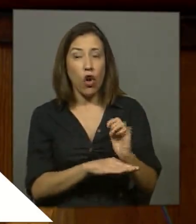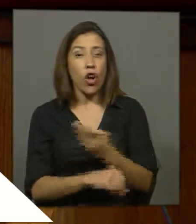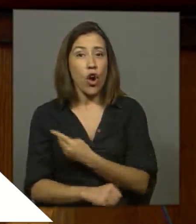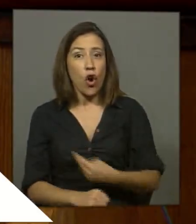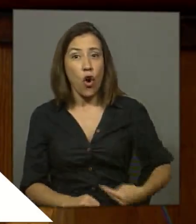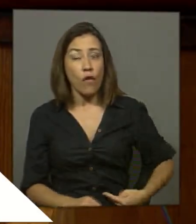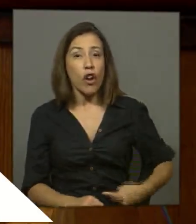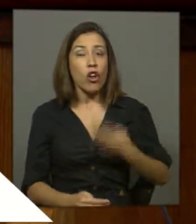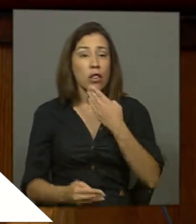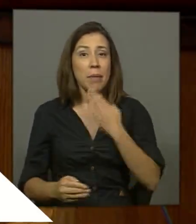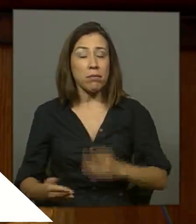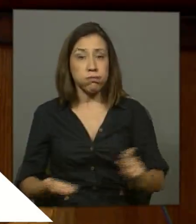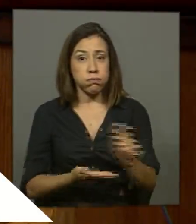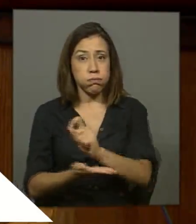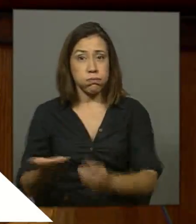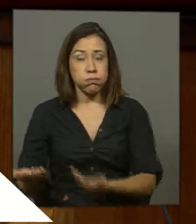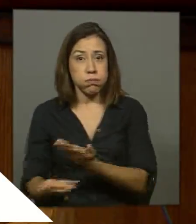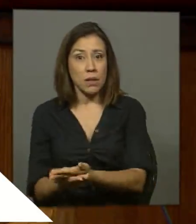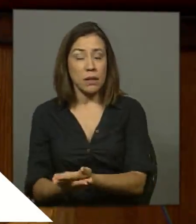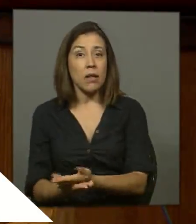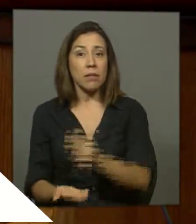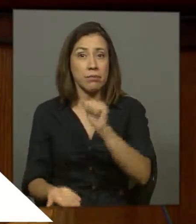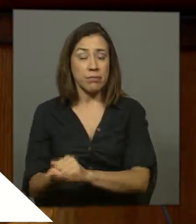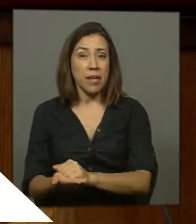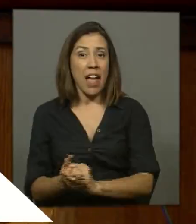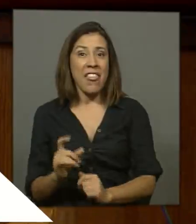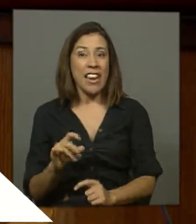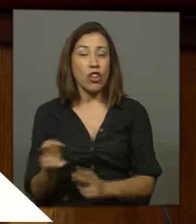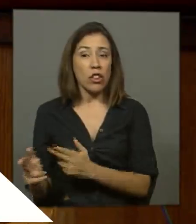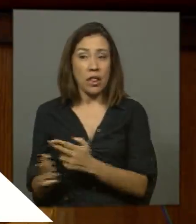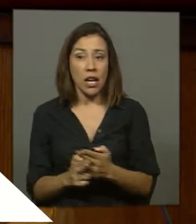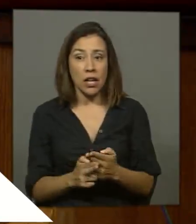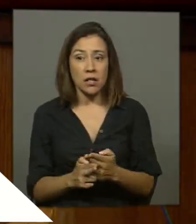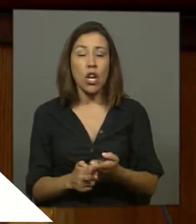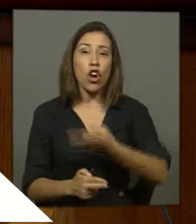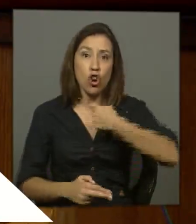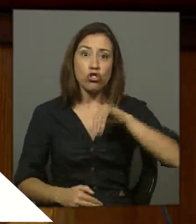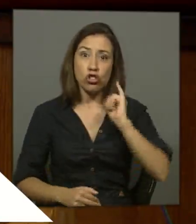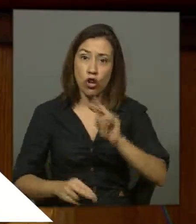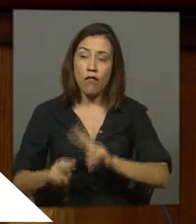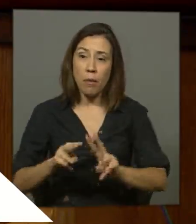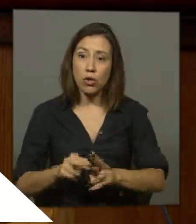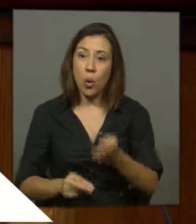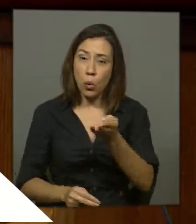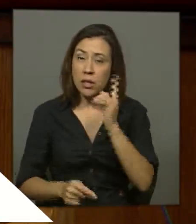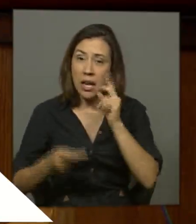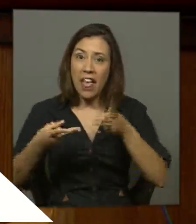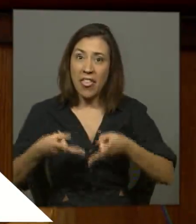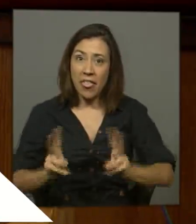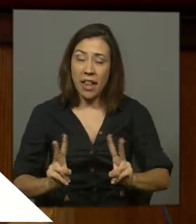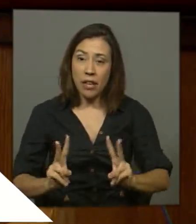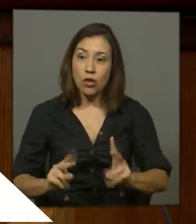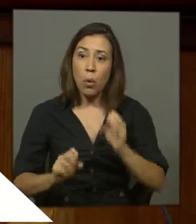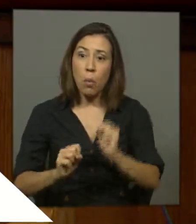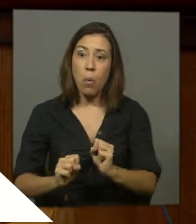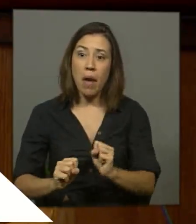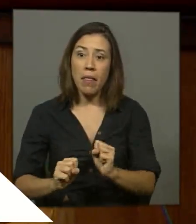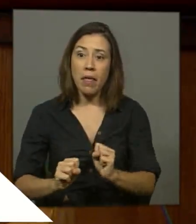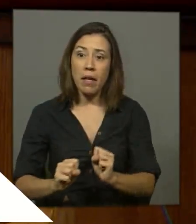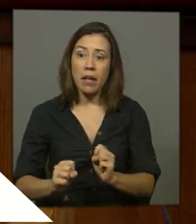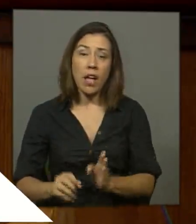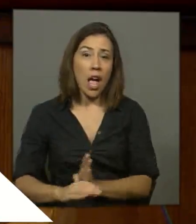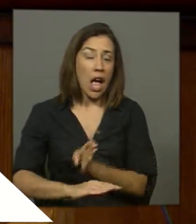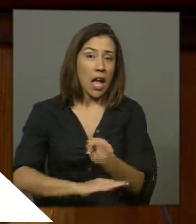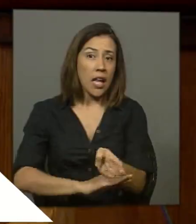gobierno se haga parte en un delito que pueda calificarse como terrorista lo vamos a hacer usted tiene el derecho y usted puede llegar y